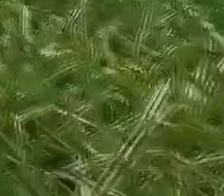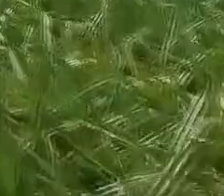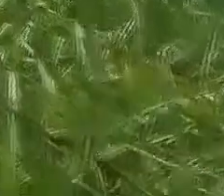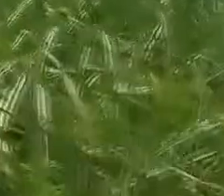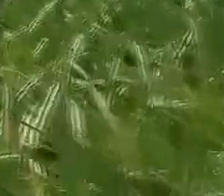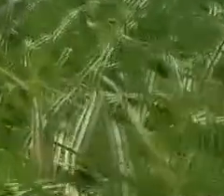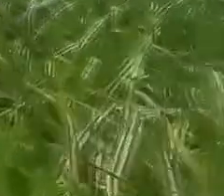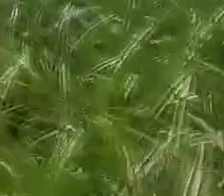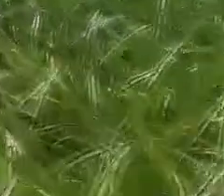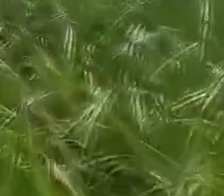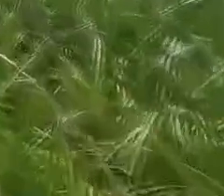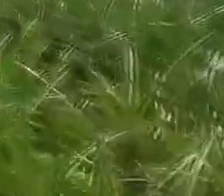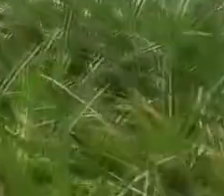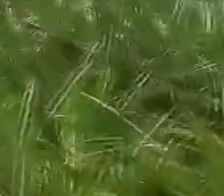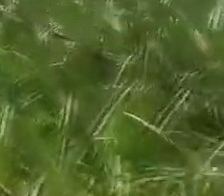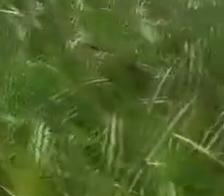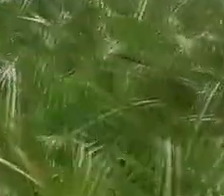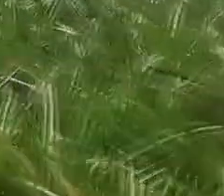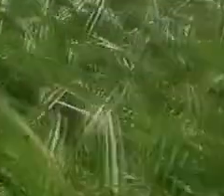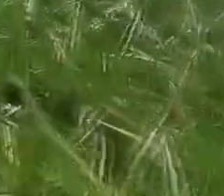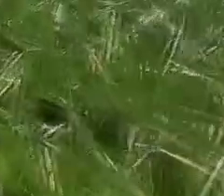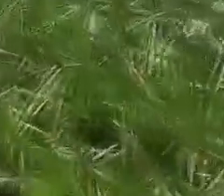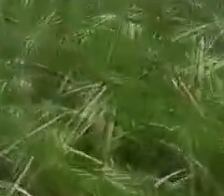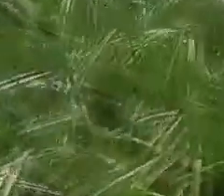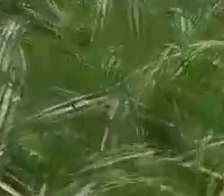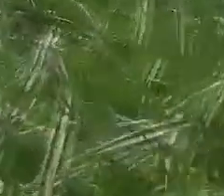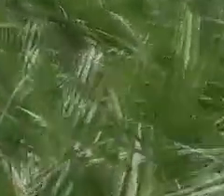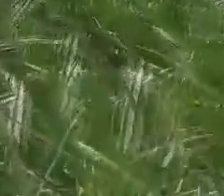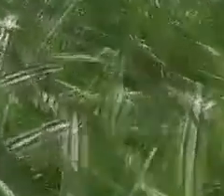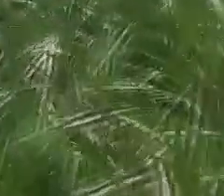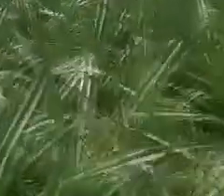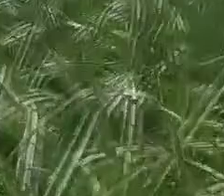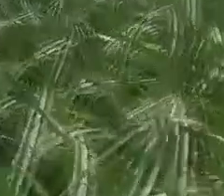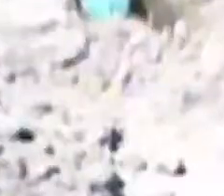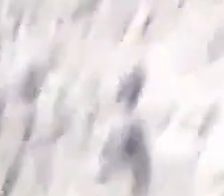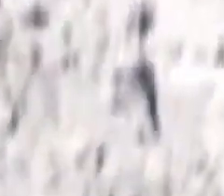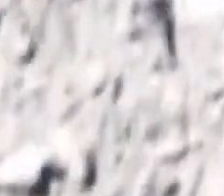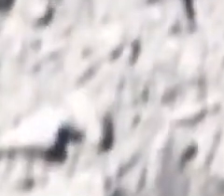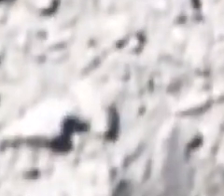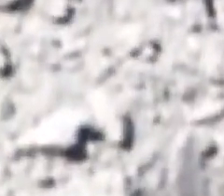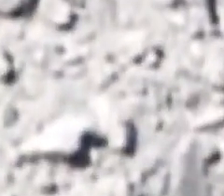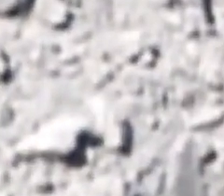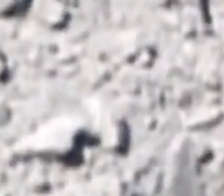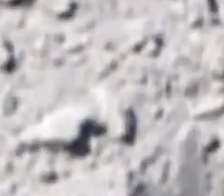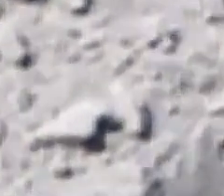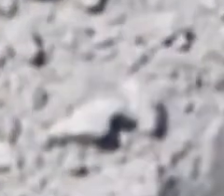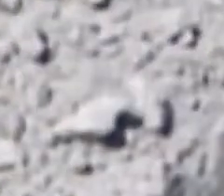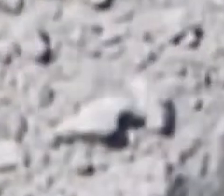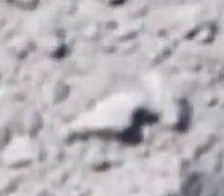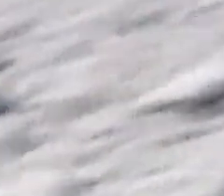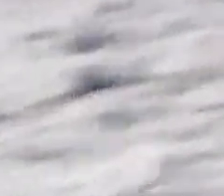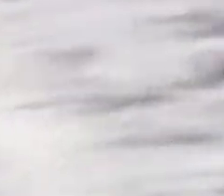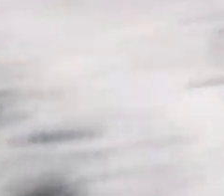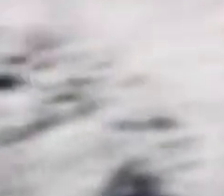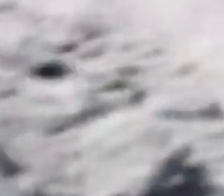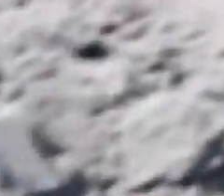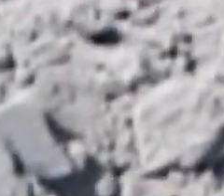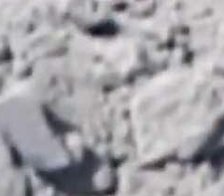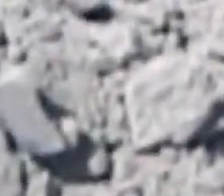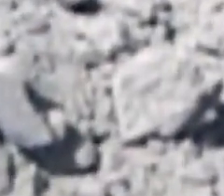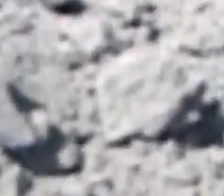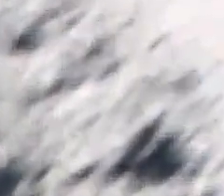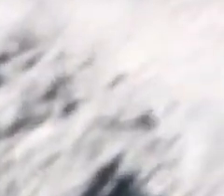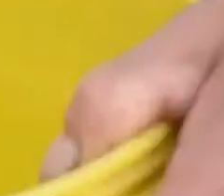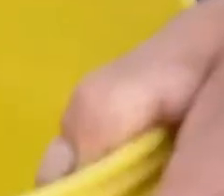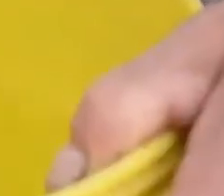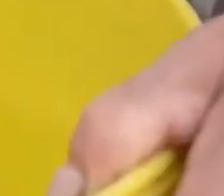Fondo Internacional de Desarrollo Agrícola, FIDA, son las encargadas de impulsar la Agenda de Acciones del Decenio de las Naciones